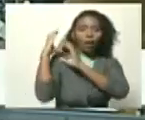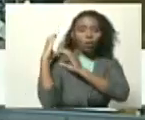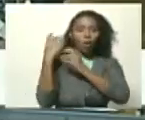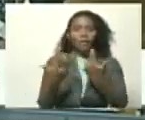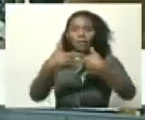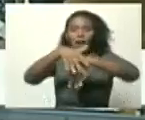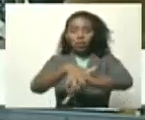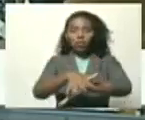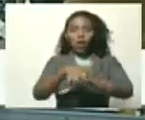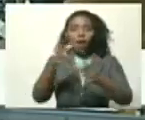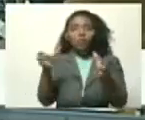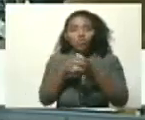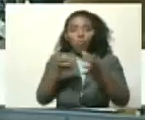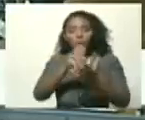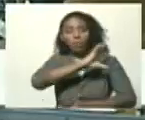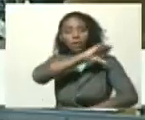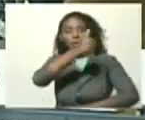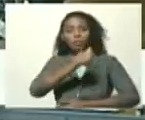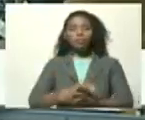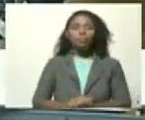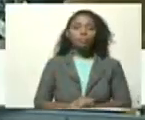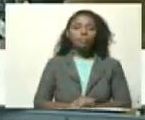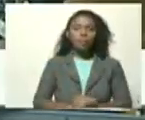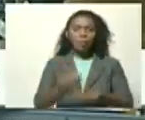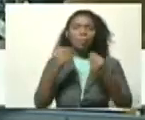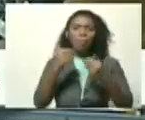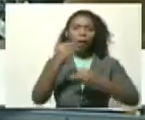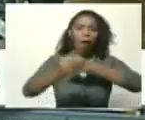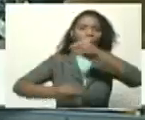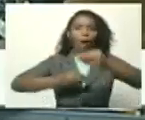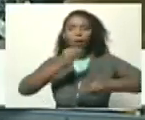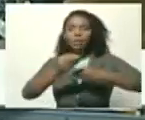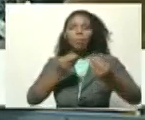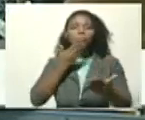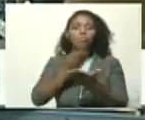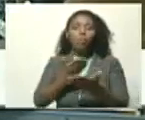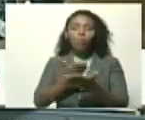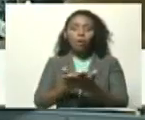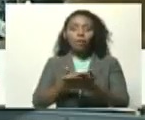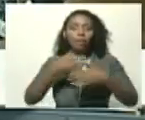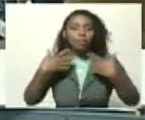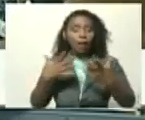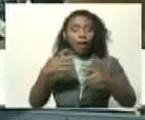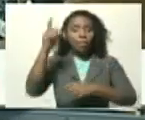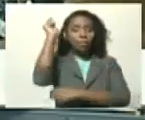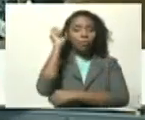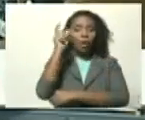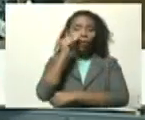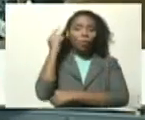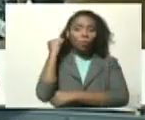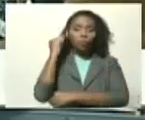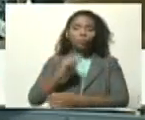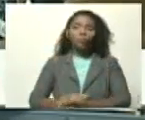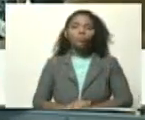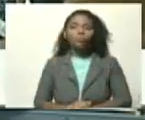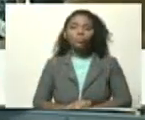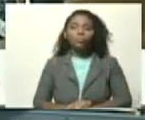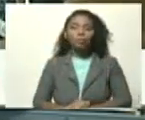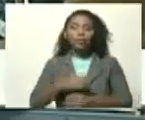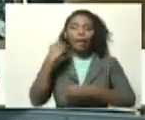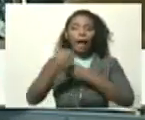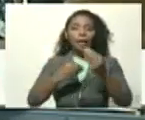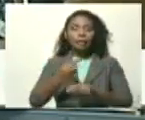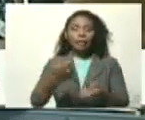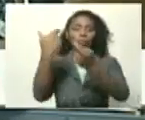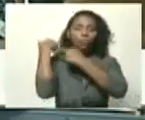integrar la Junta Directiva. Para argumentar la postulación, el diputado o diputada que la